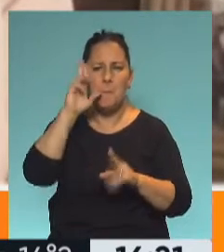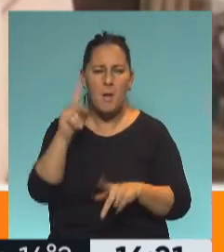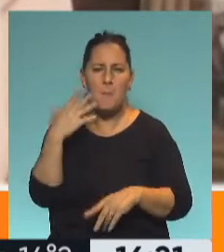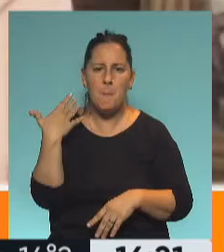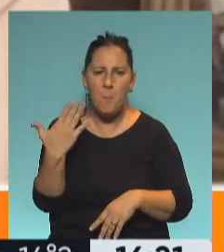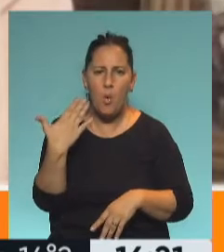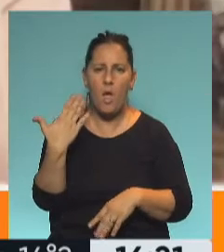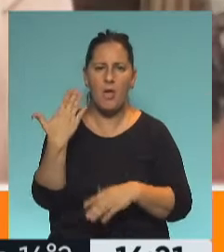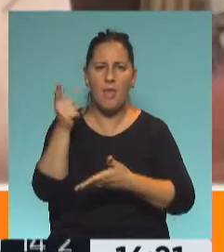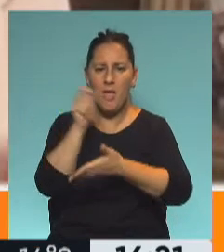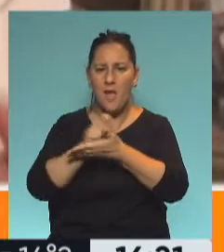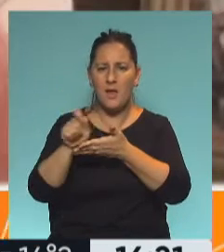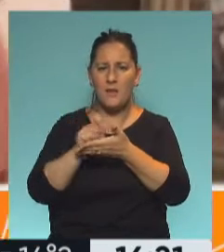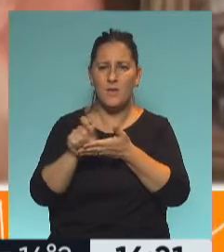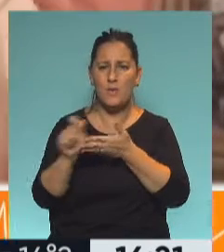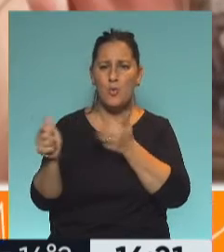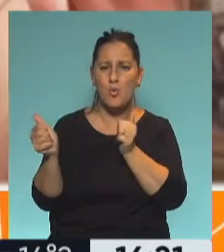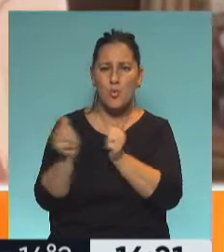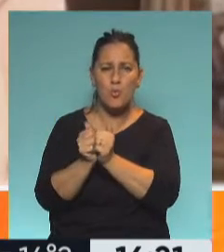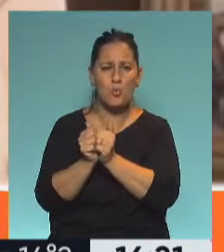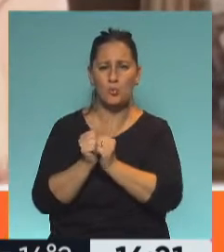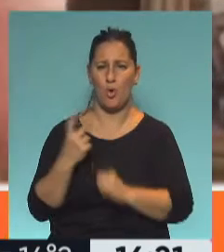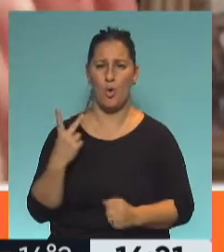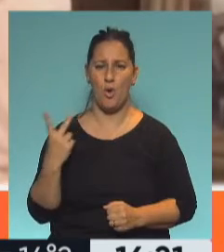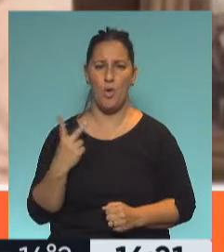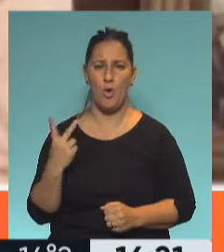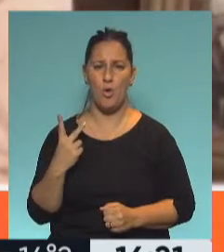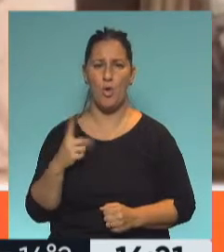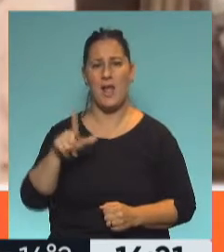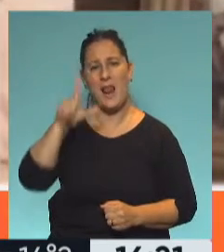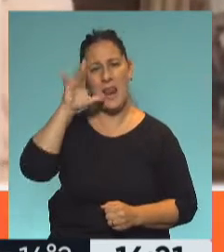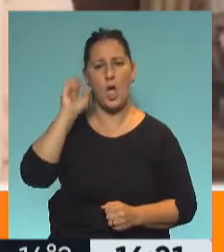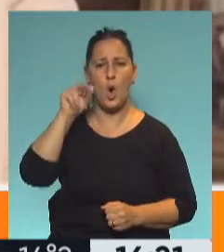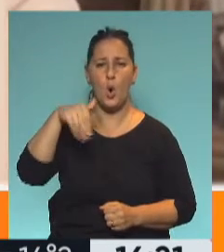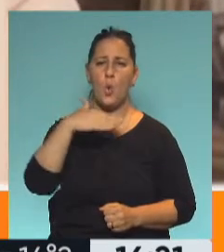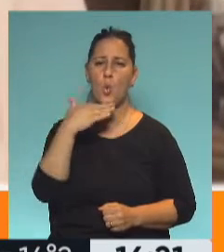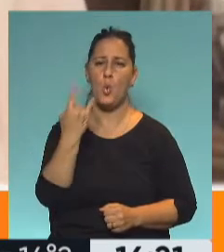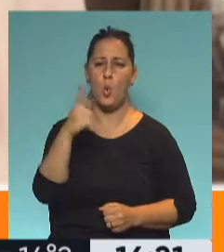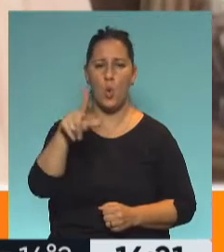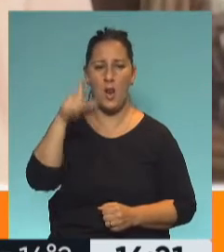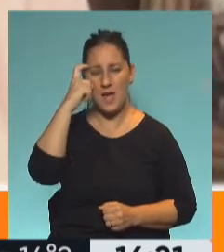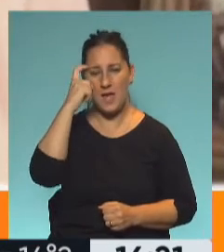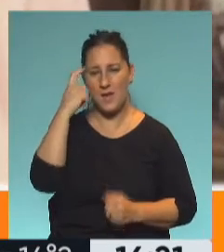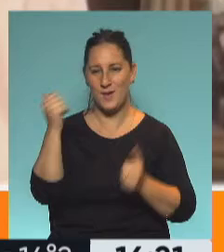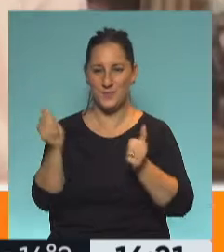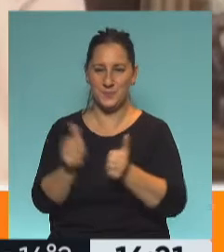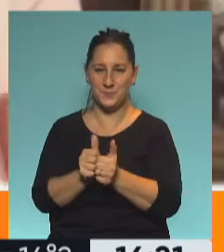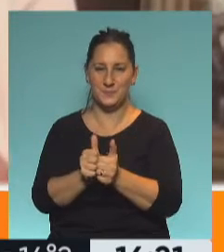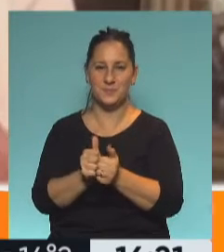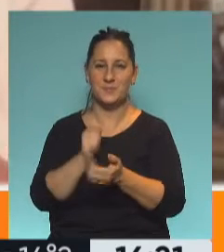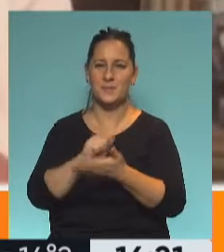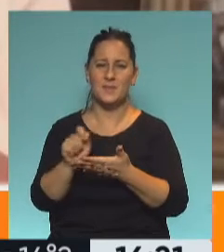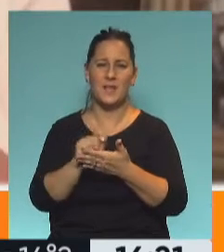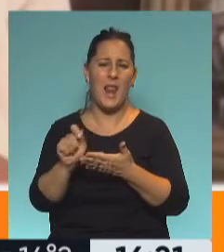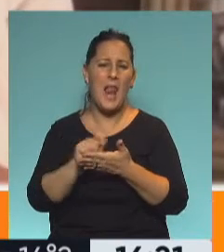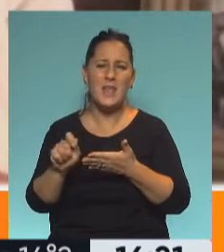y escribimos esta letra juntos, esta canción la escribimos junto a León Courget, que también es un autor maravilloso. Y las cosas que dice la